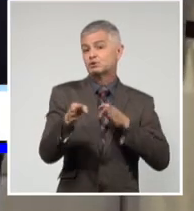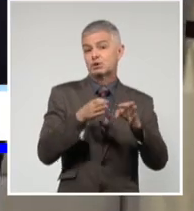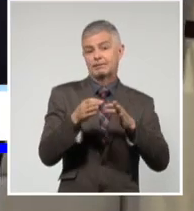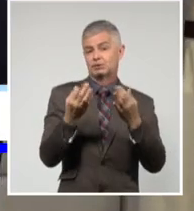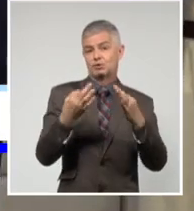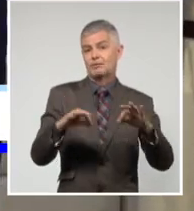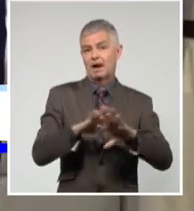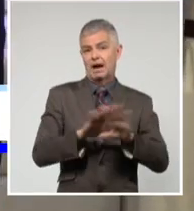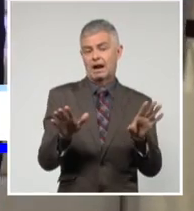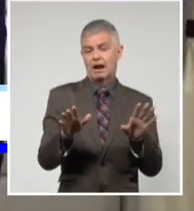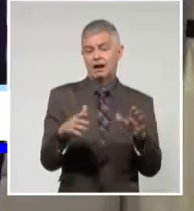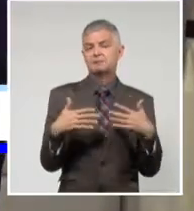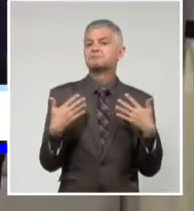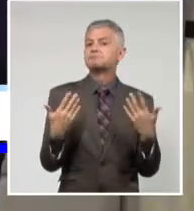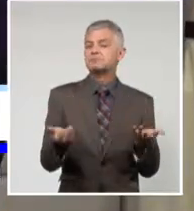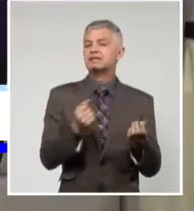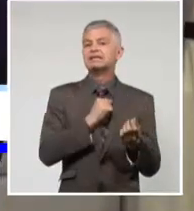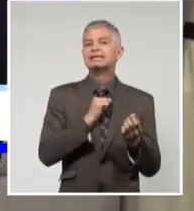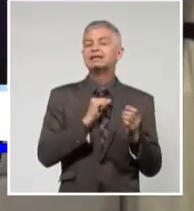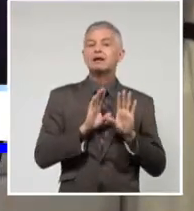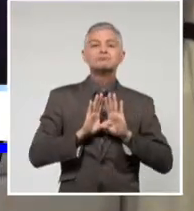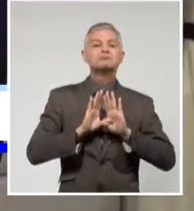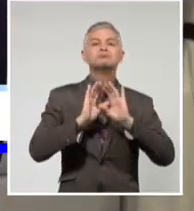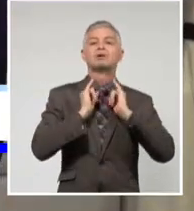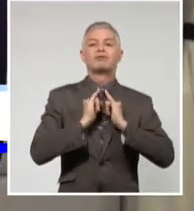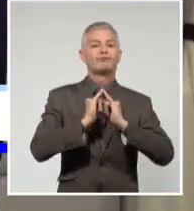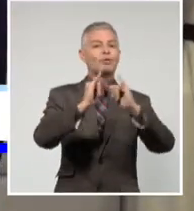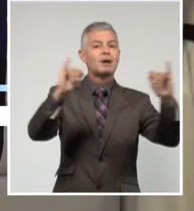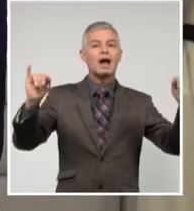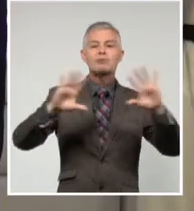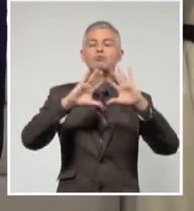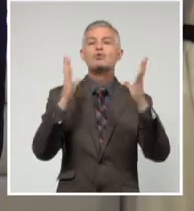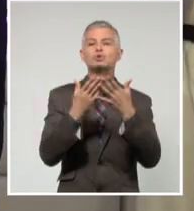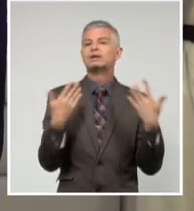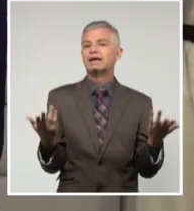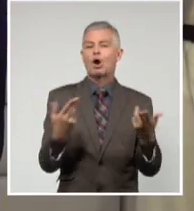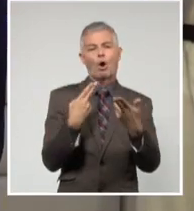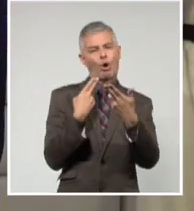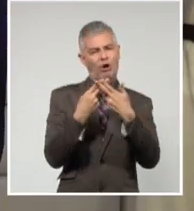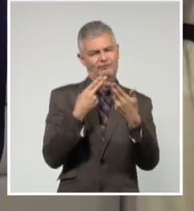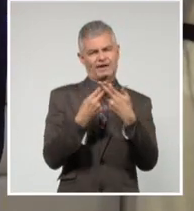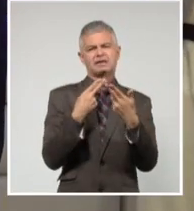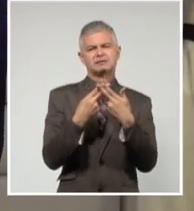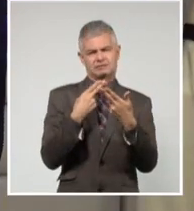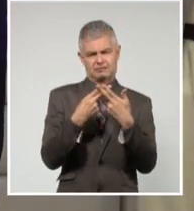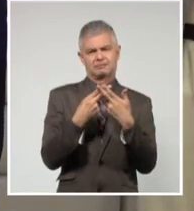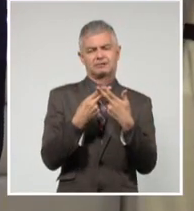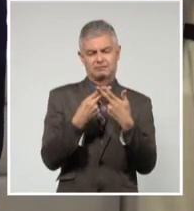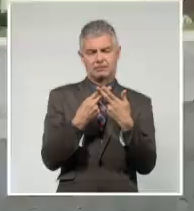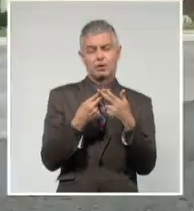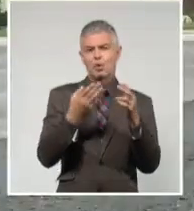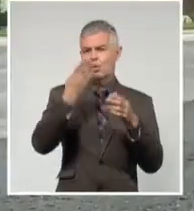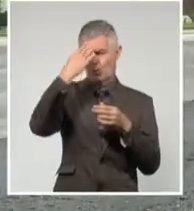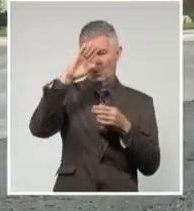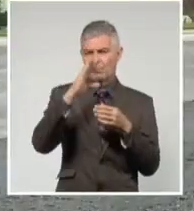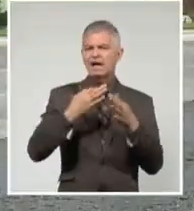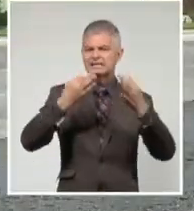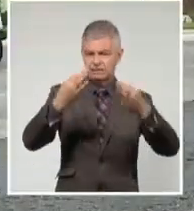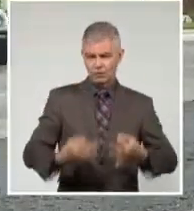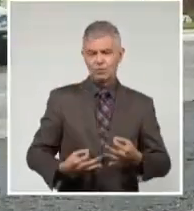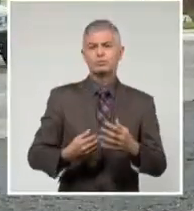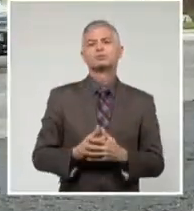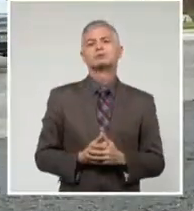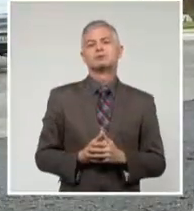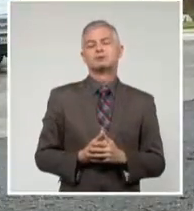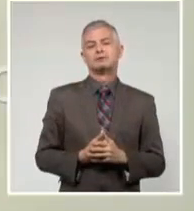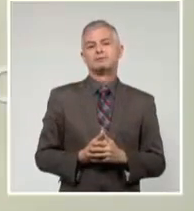transmitiendo un mensaje al mundo de mucha confianza, de que Cuba es un país seguro. Por su parte, el